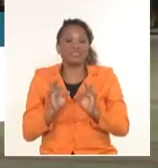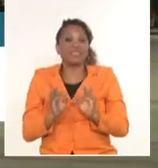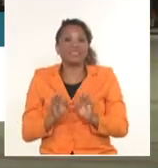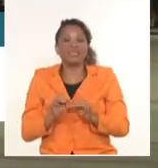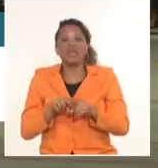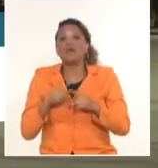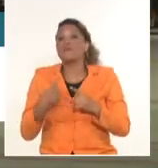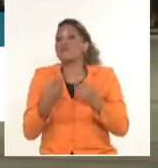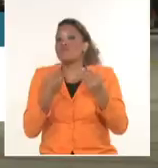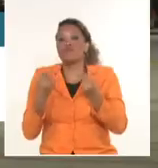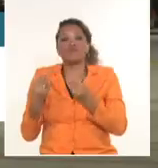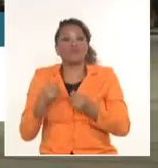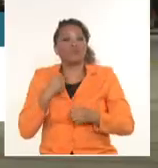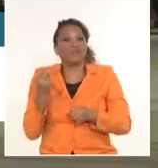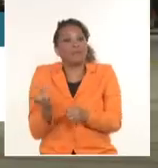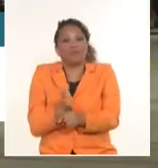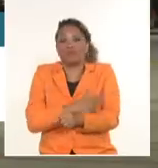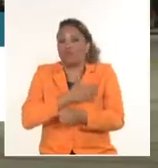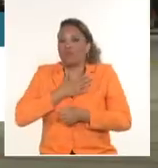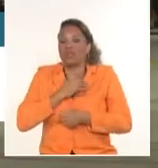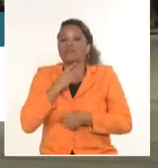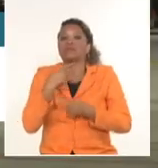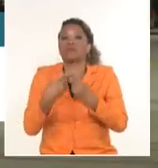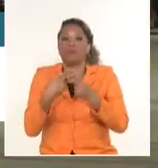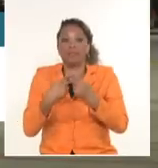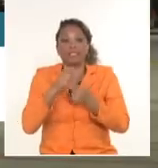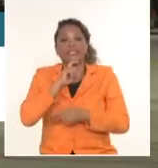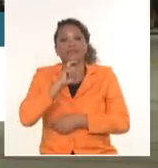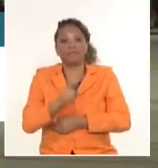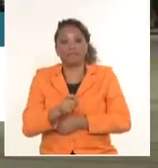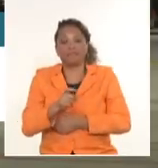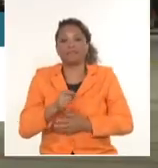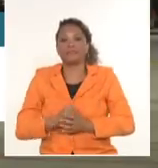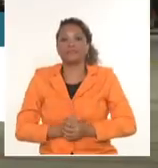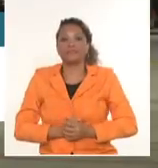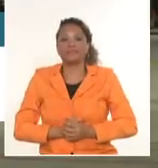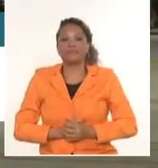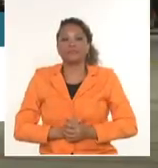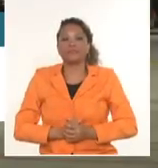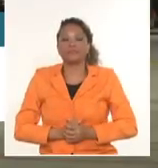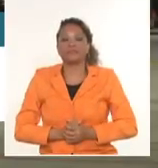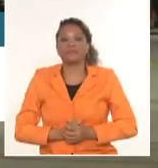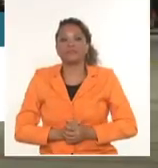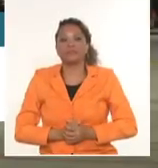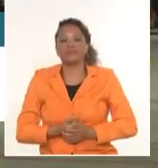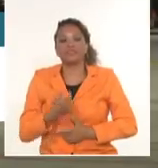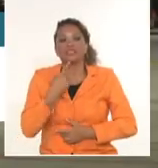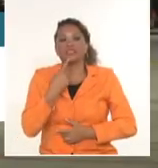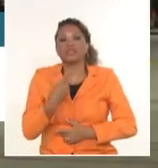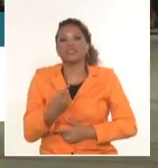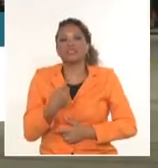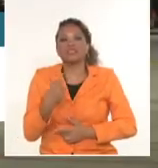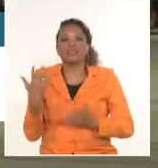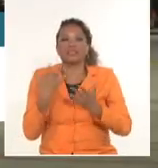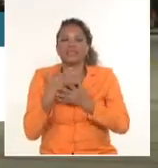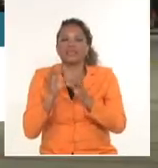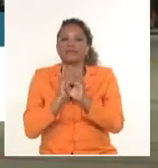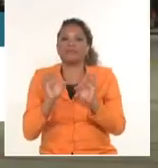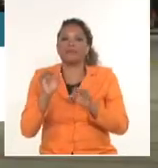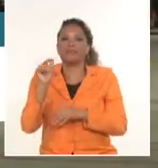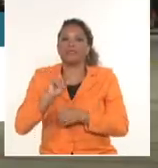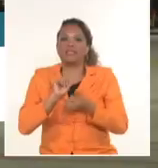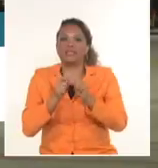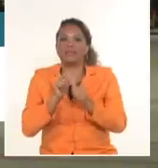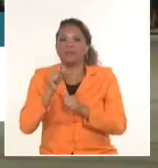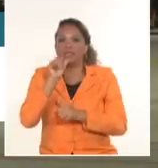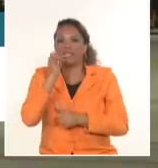son muchas las emociones que se viven en una cita bajo los 5 aros, que lo decía nuestro especialista en deportes,